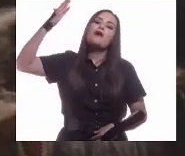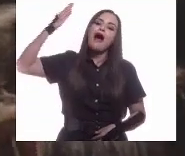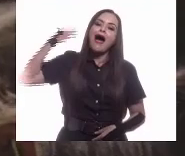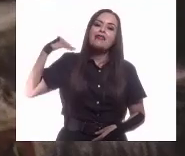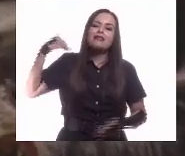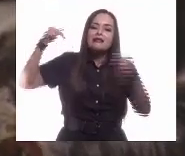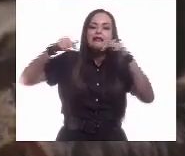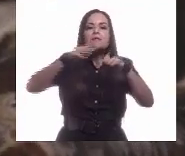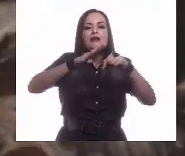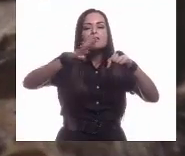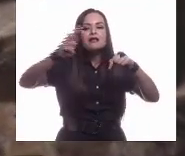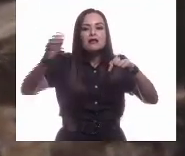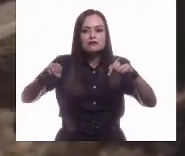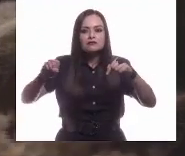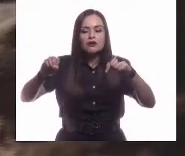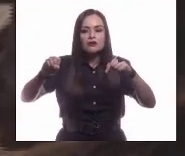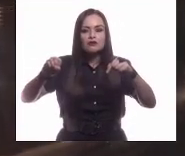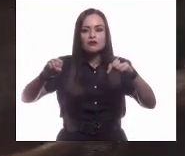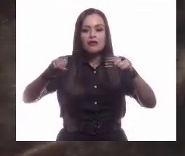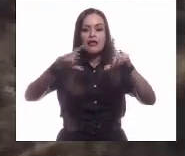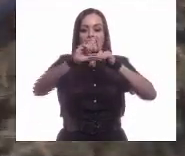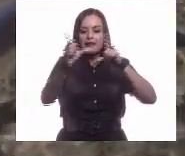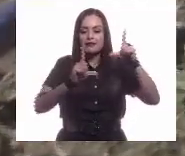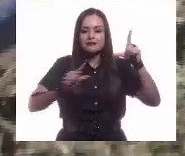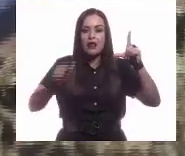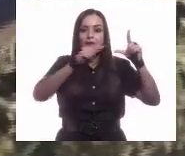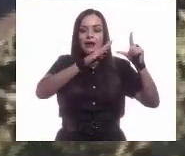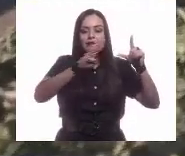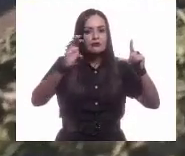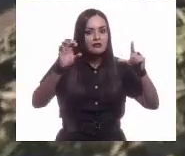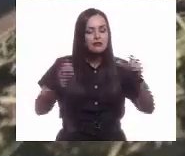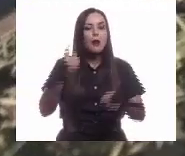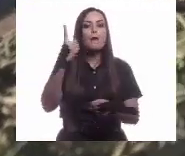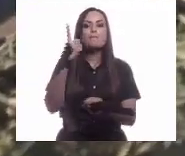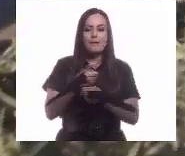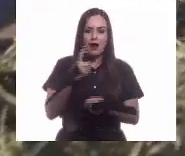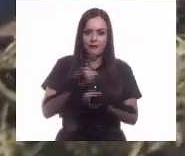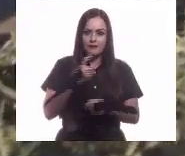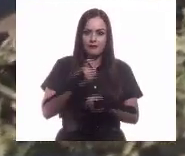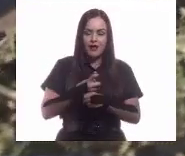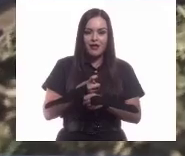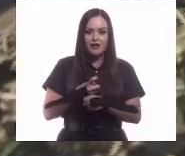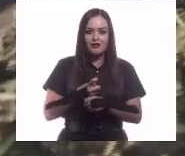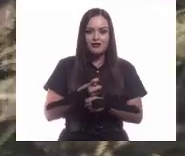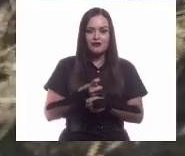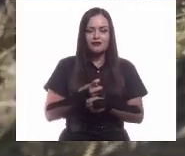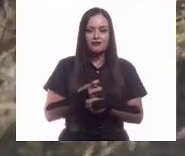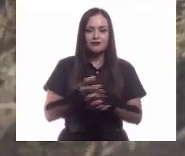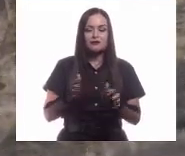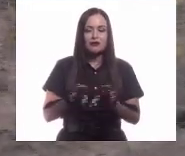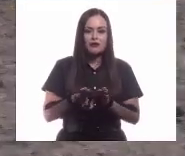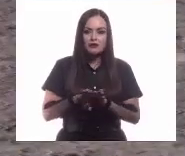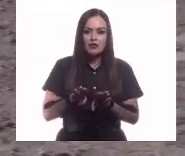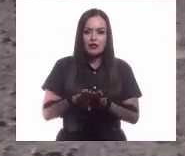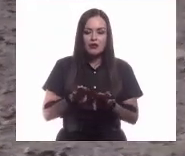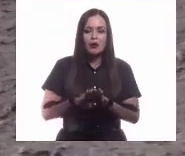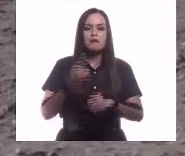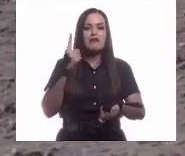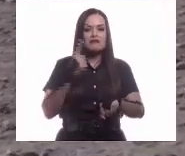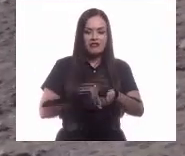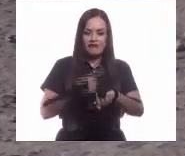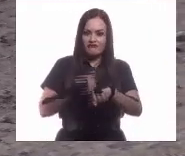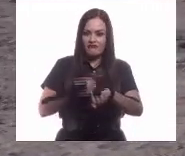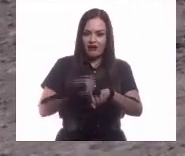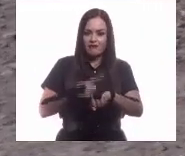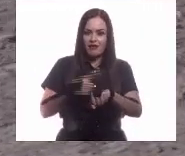California Sur es el primer estado del país en lograr ser declarado como libre de brucelosis en 3 tipos